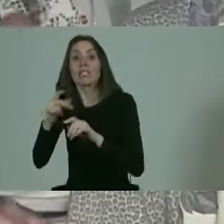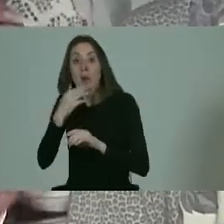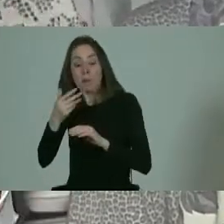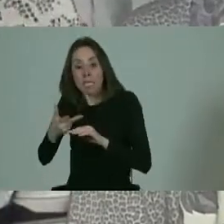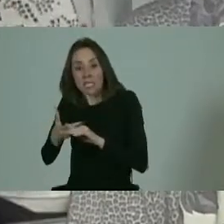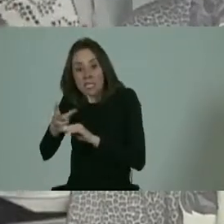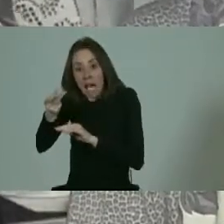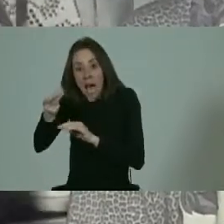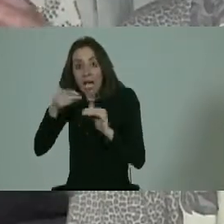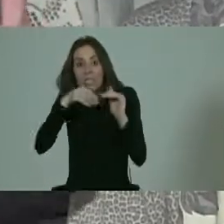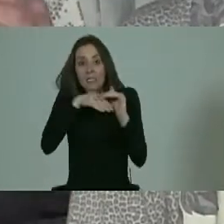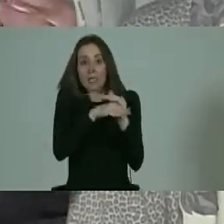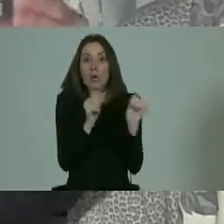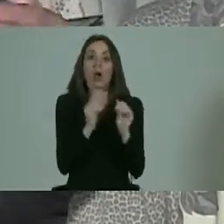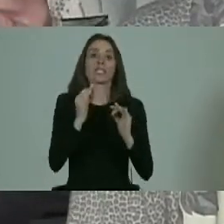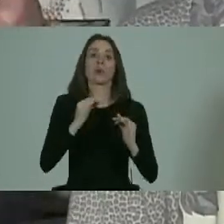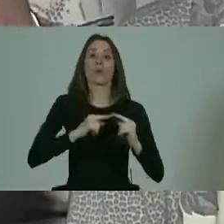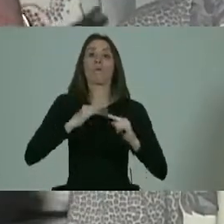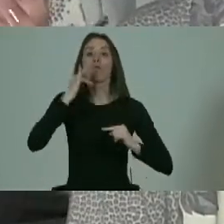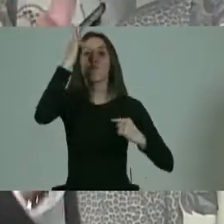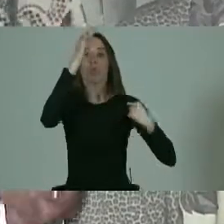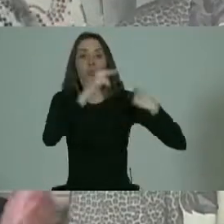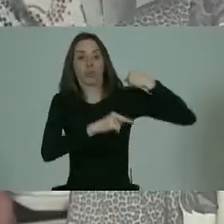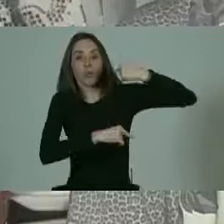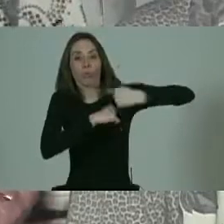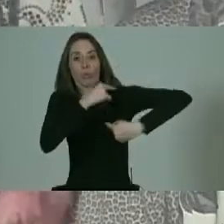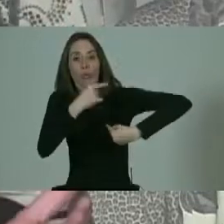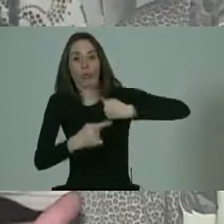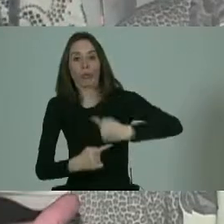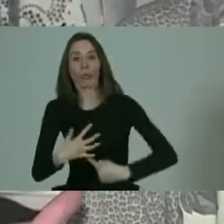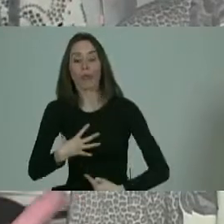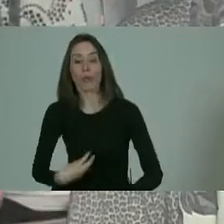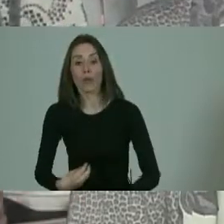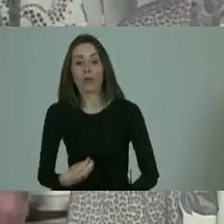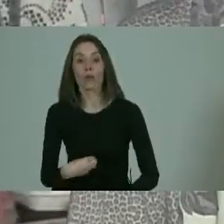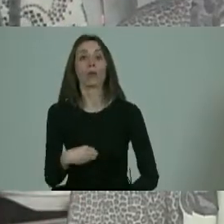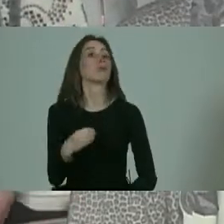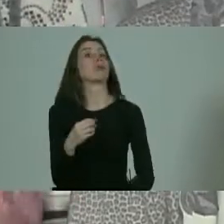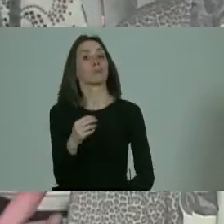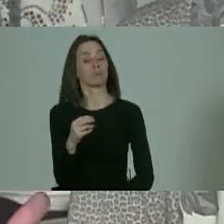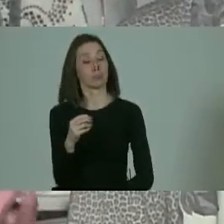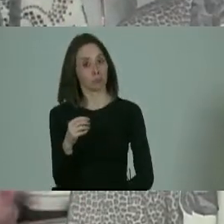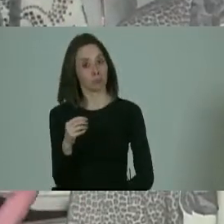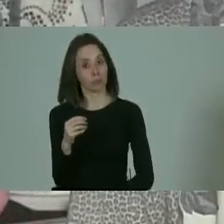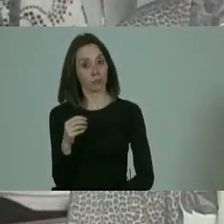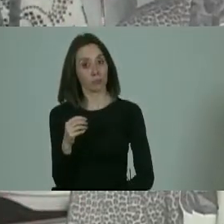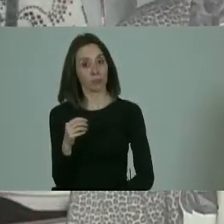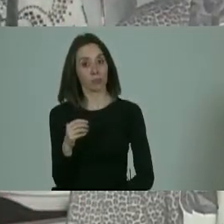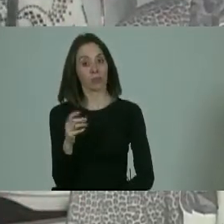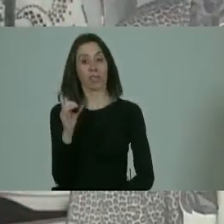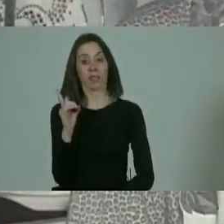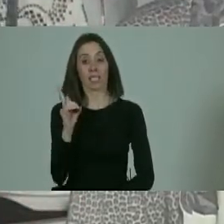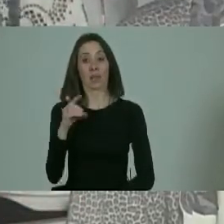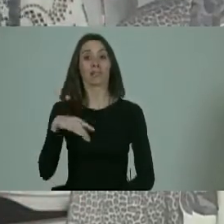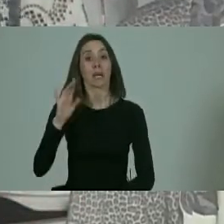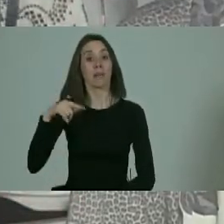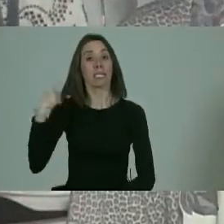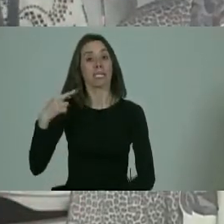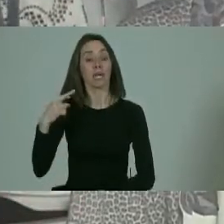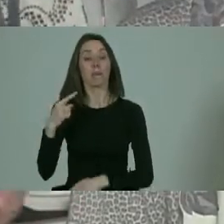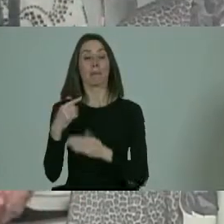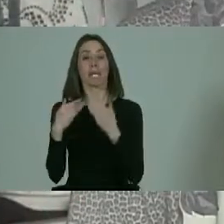descendencia o es una de las discapacidades más frecuentes que limitan la